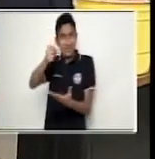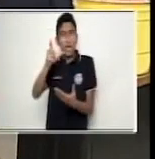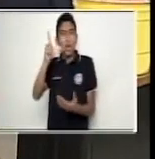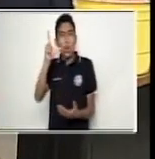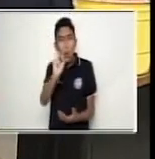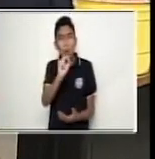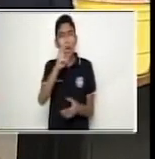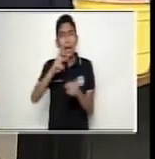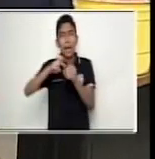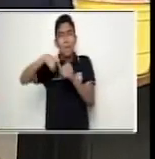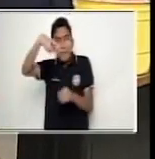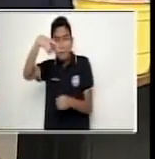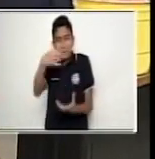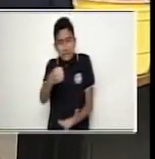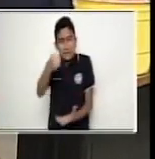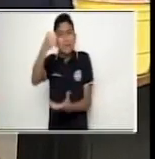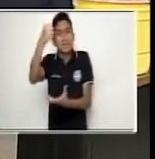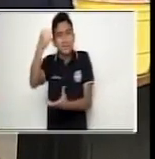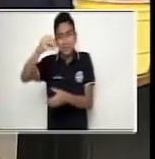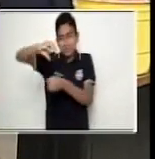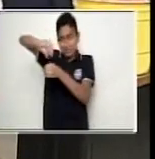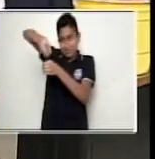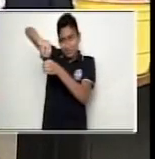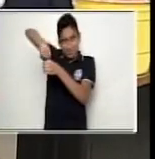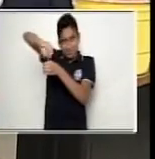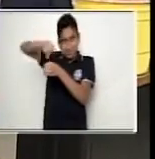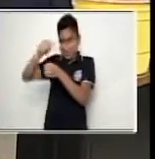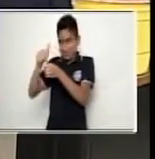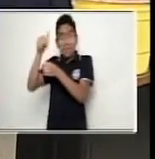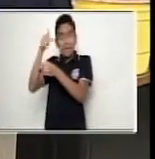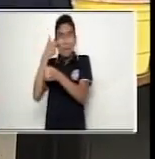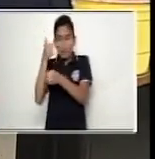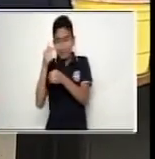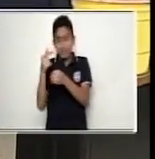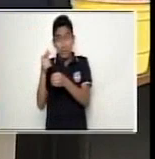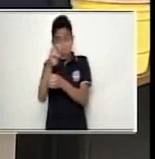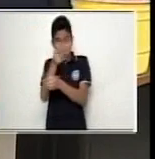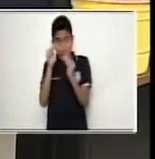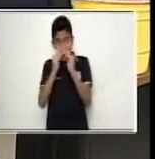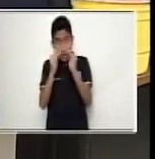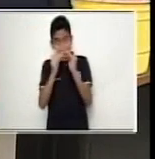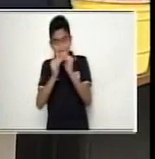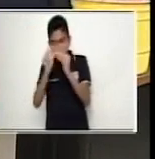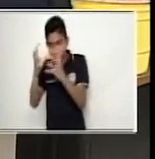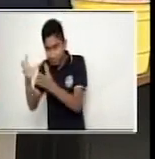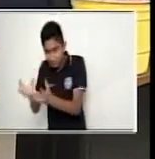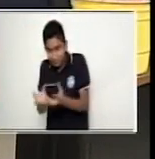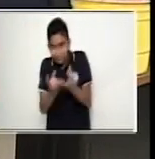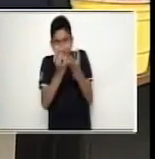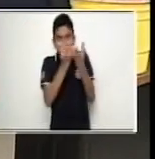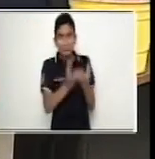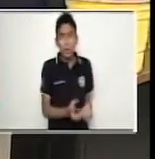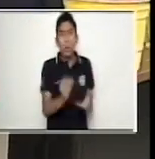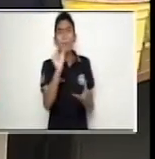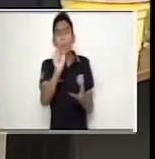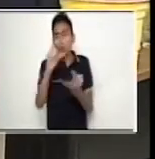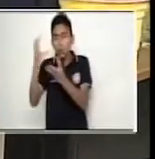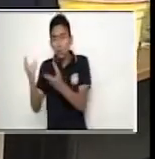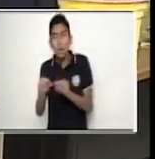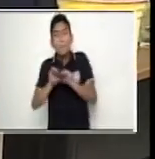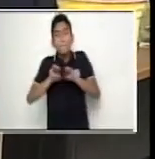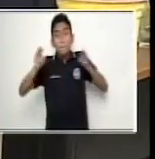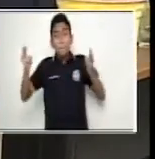o de cualquier jugo que tengas. Los vas a agarrar y los vas a poner en la